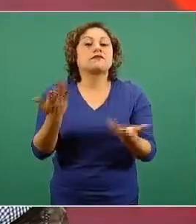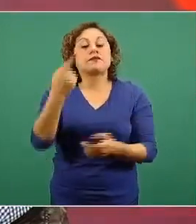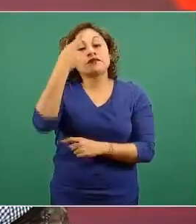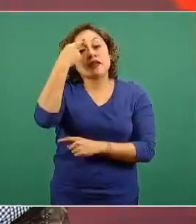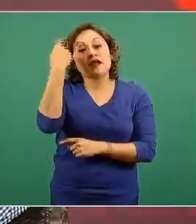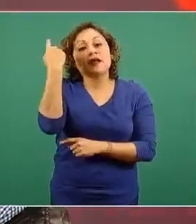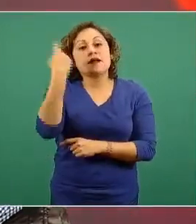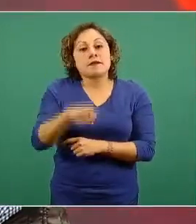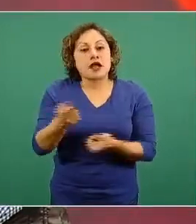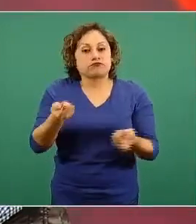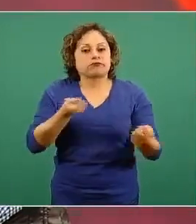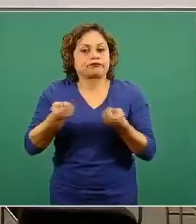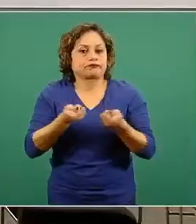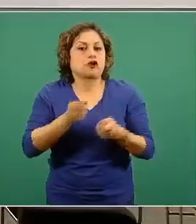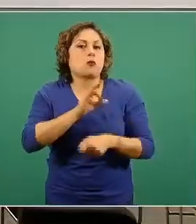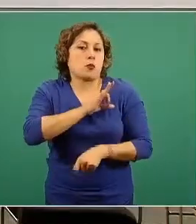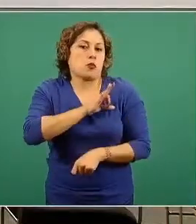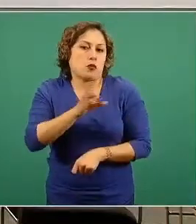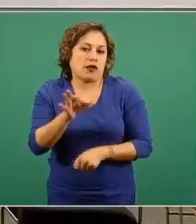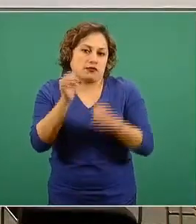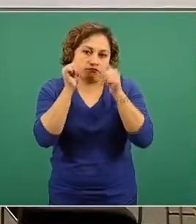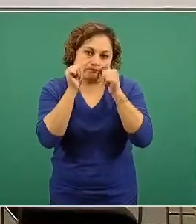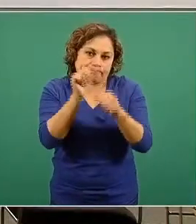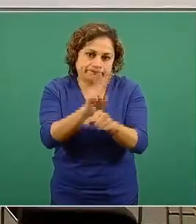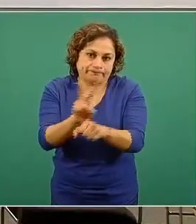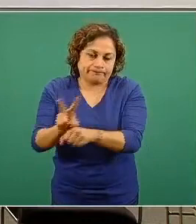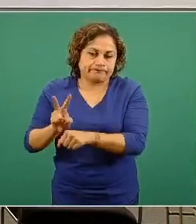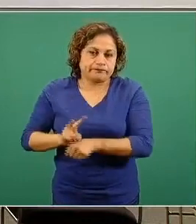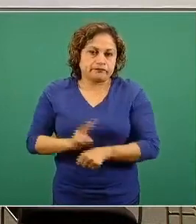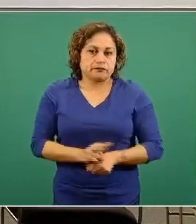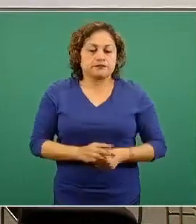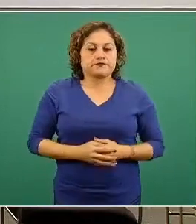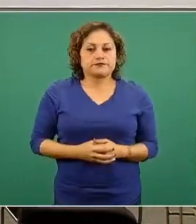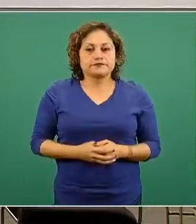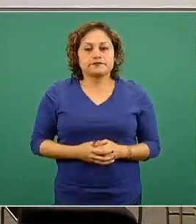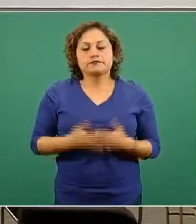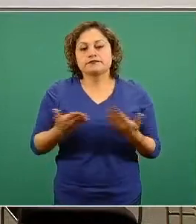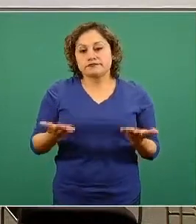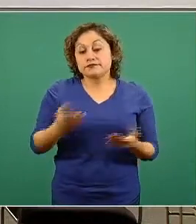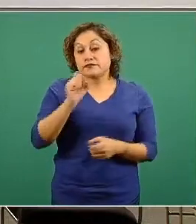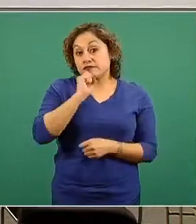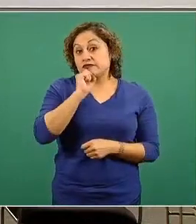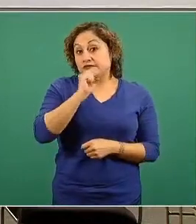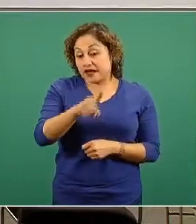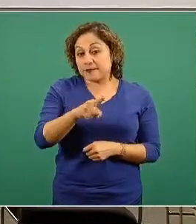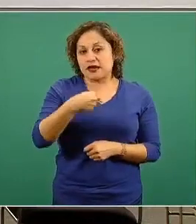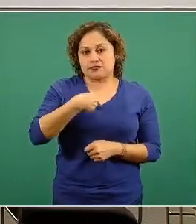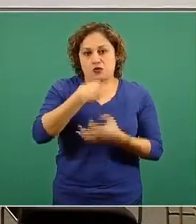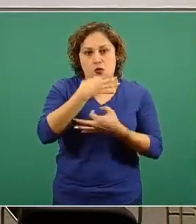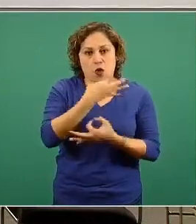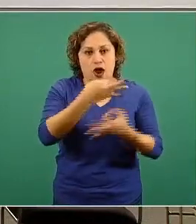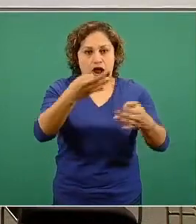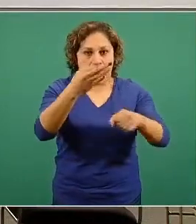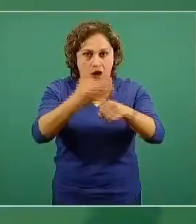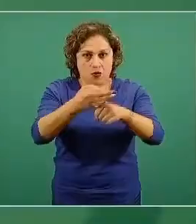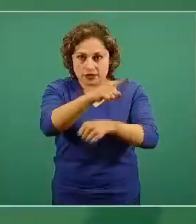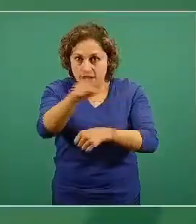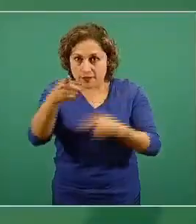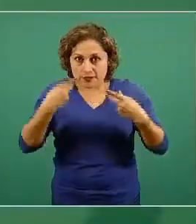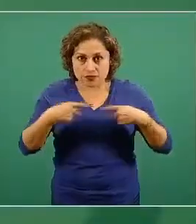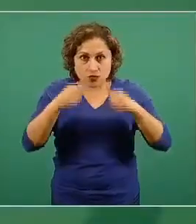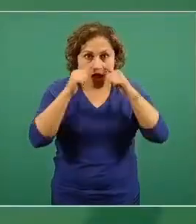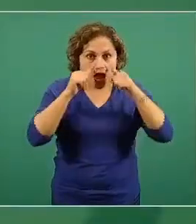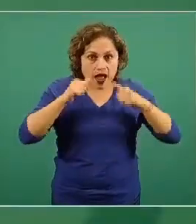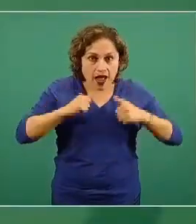su contención. Y bueno, finalmente también comentar, y este es un mensaje para las personas que nos están escuchando,